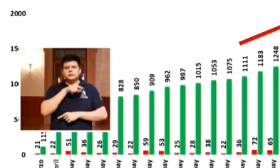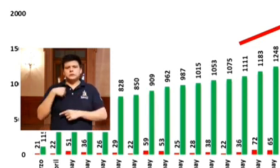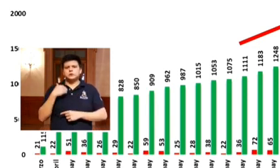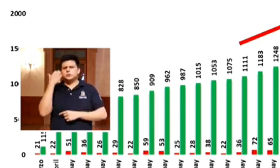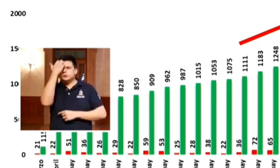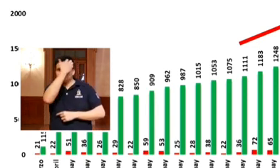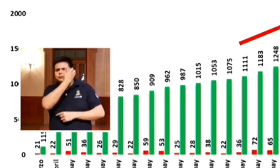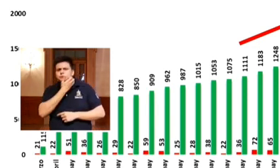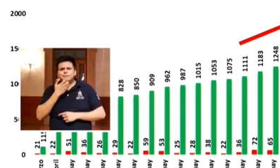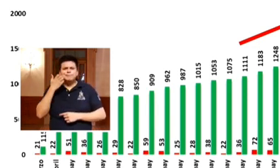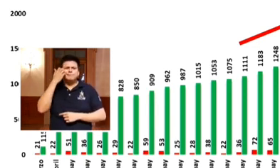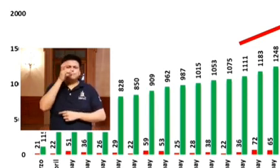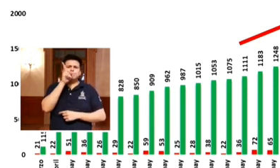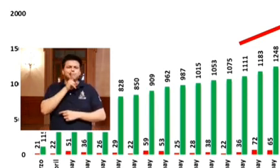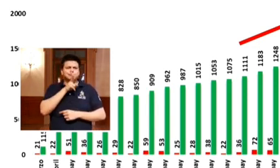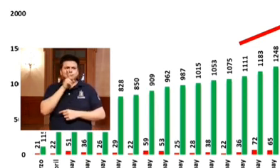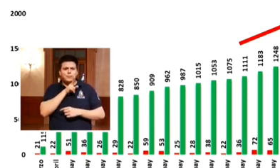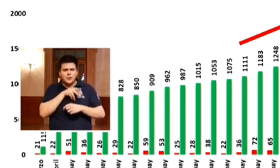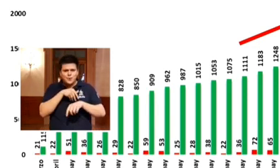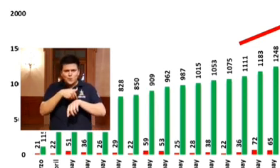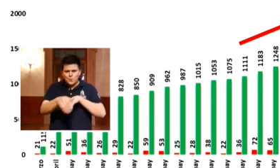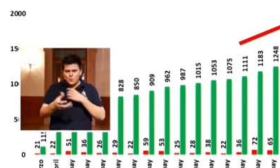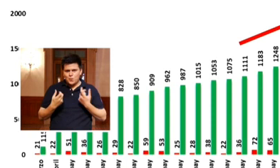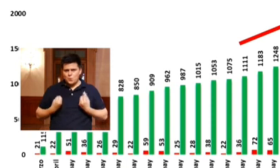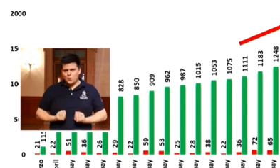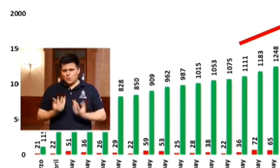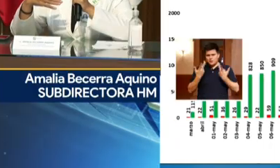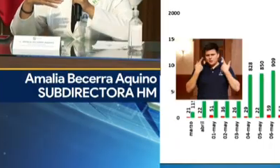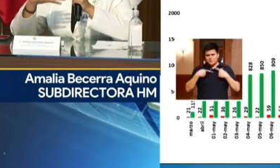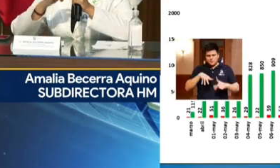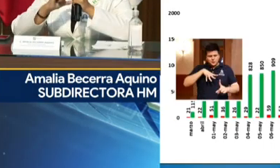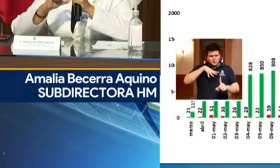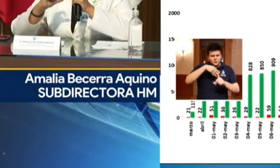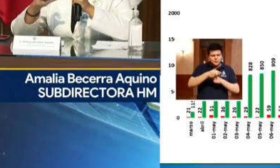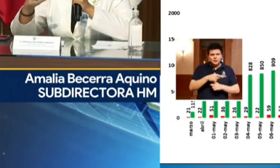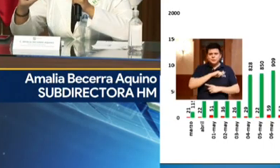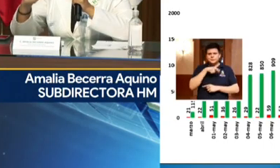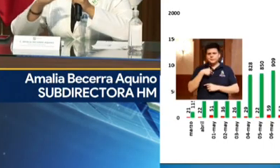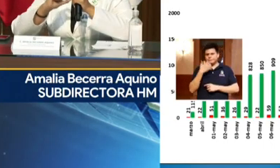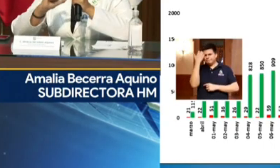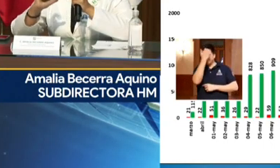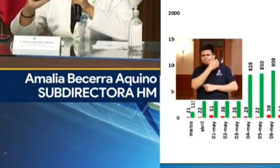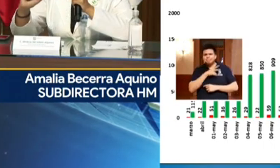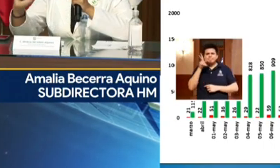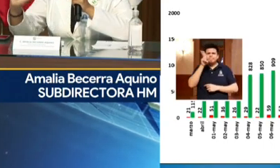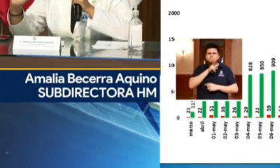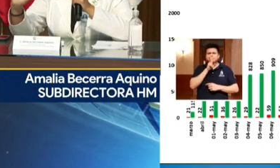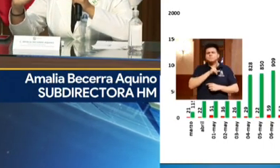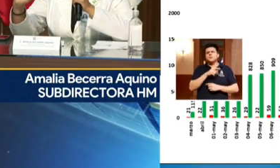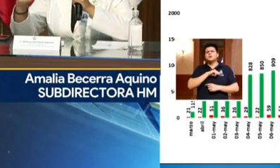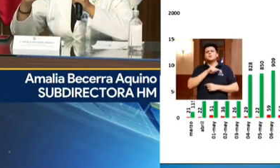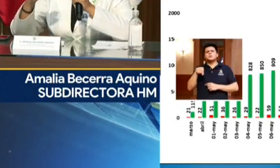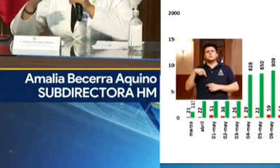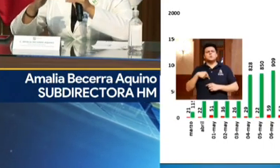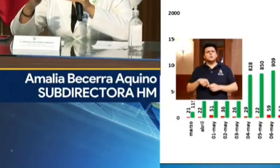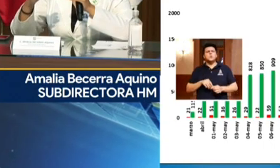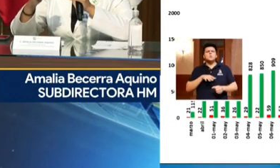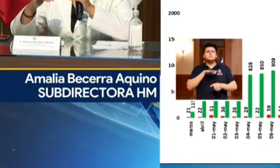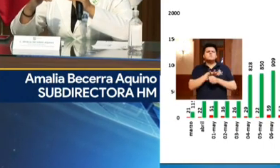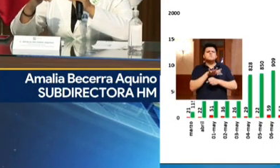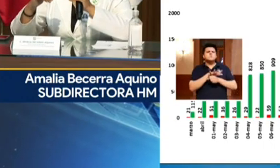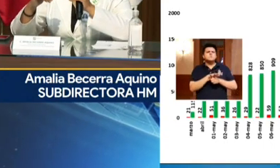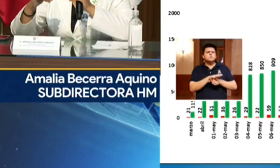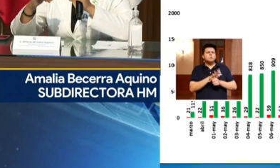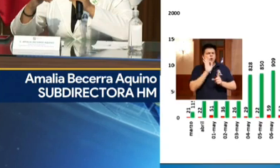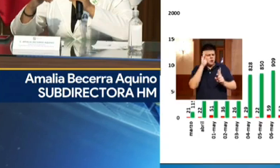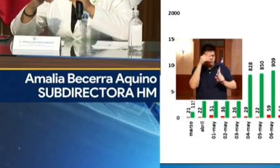bien estas cifras y también nosotros analizarnos y ver hasta cuánto cuánto yo tengo de margen para